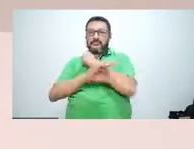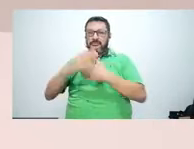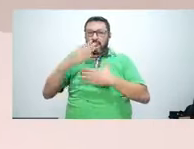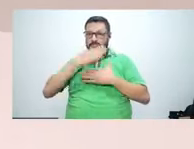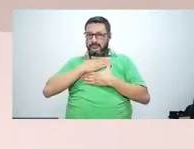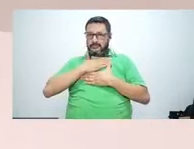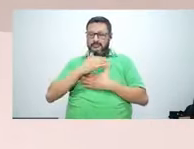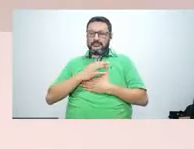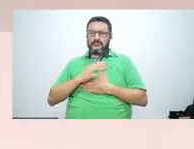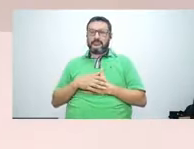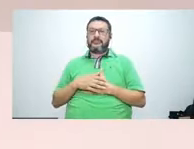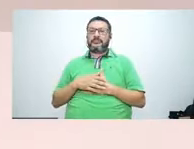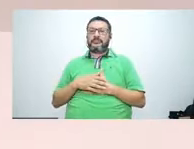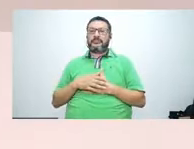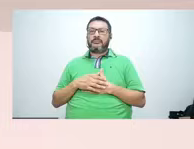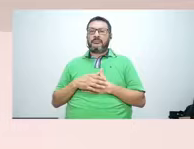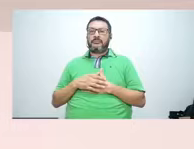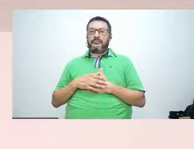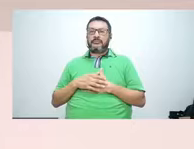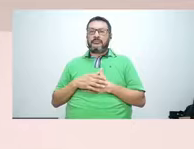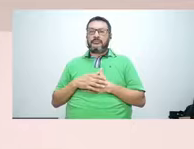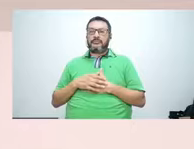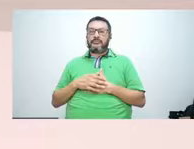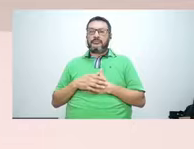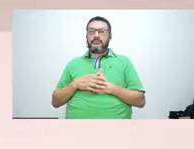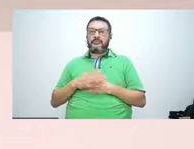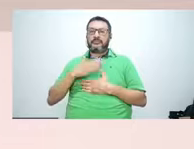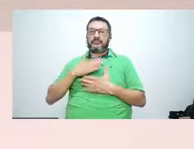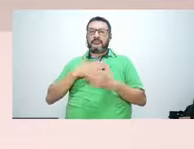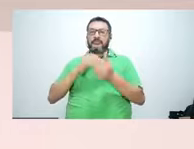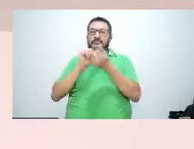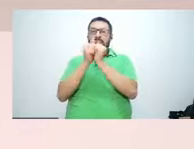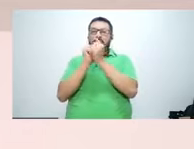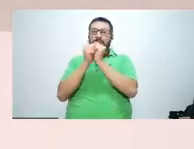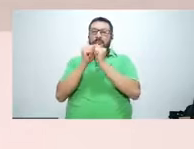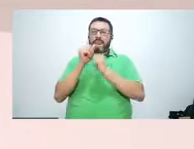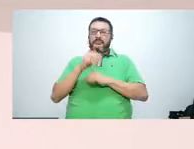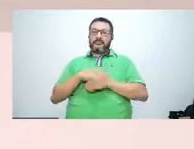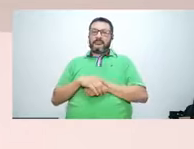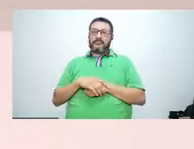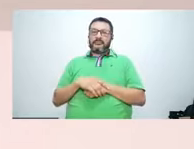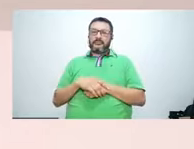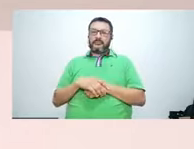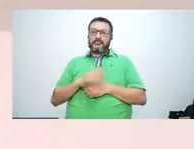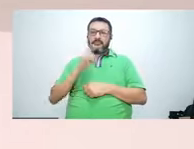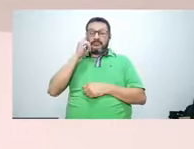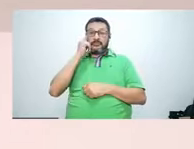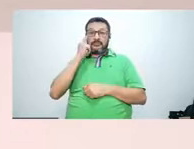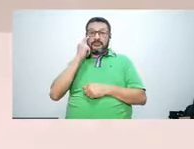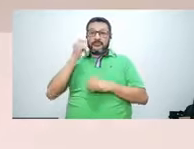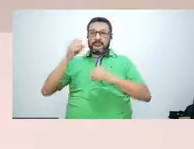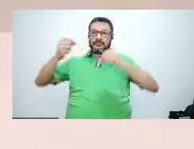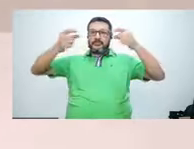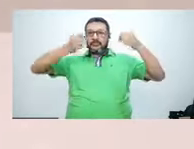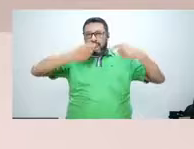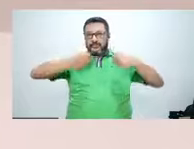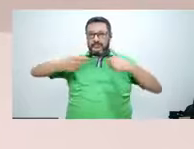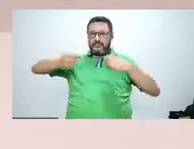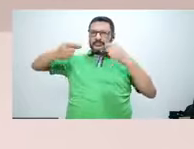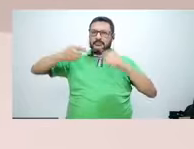a la hora de mi deporte, ¿sí? En el momento de competir tengo